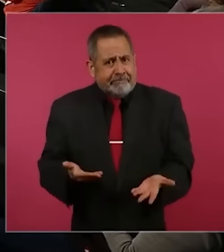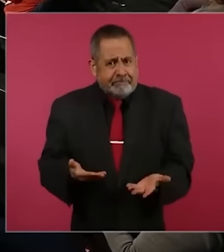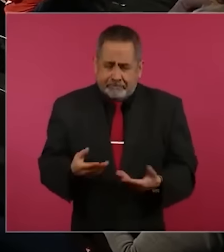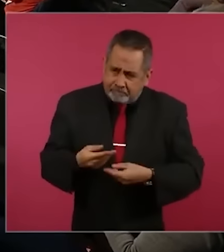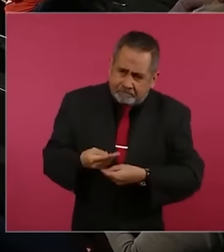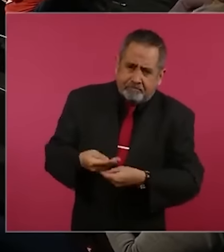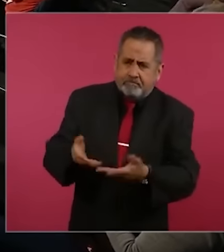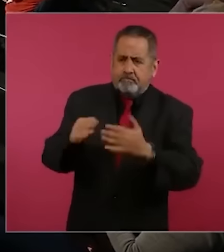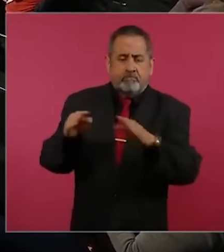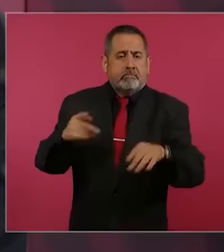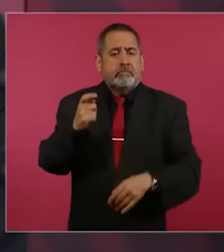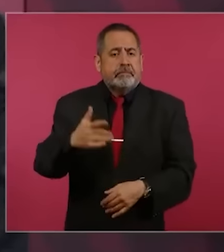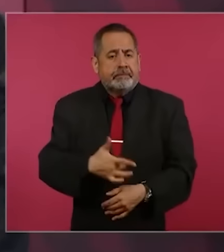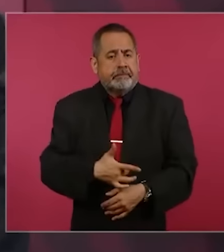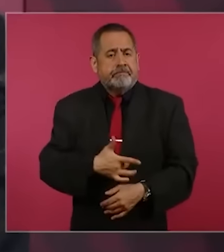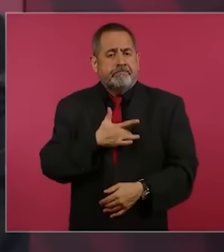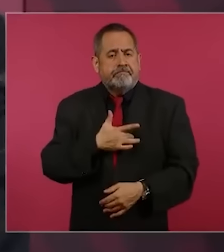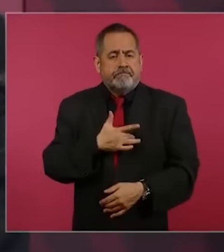Porque eso es humanismo.